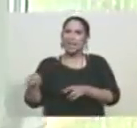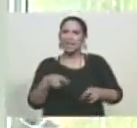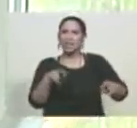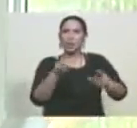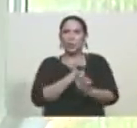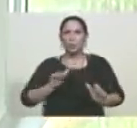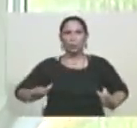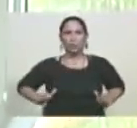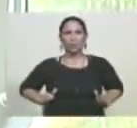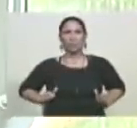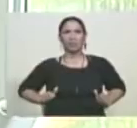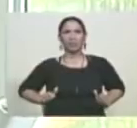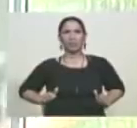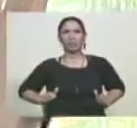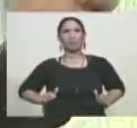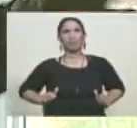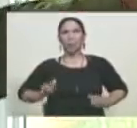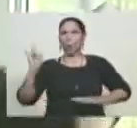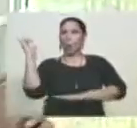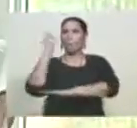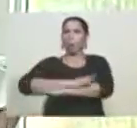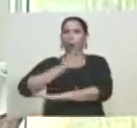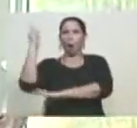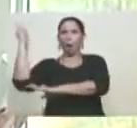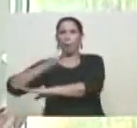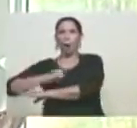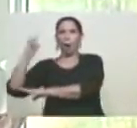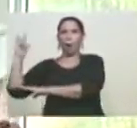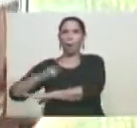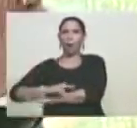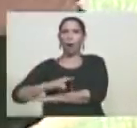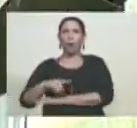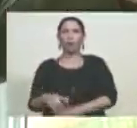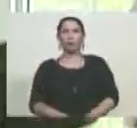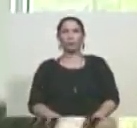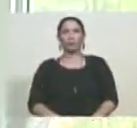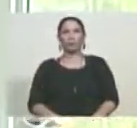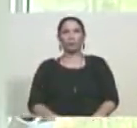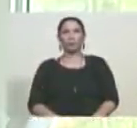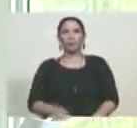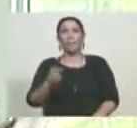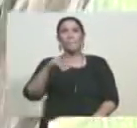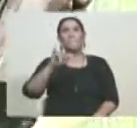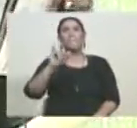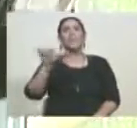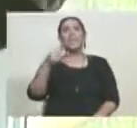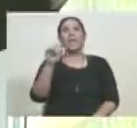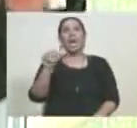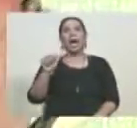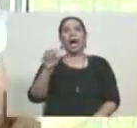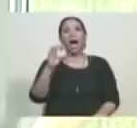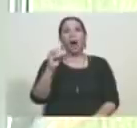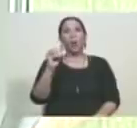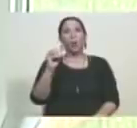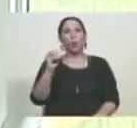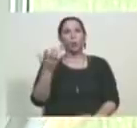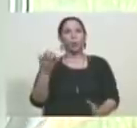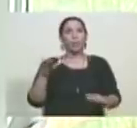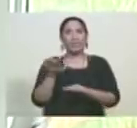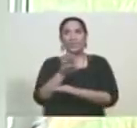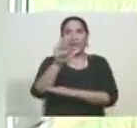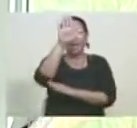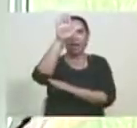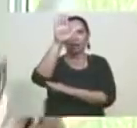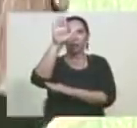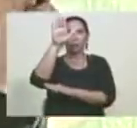envió eso, la deforestación masiva de árboles como Samanes, árboles como Mijao, porque eso es un cerro.